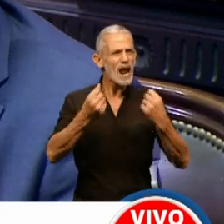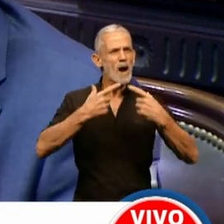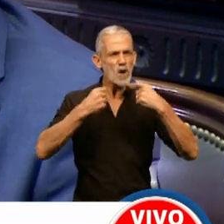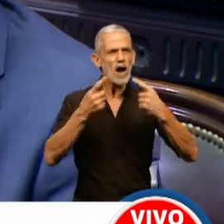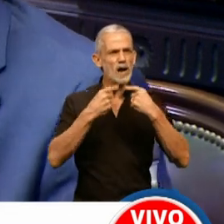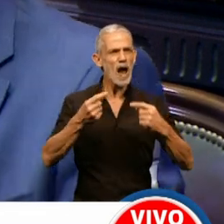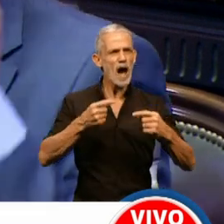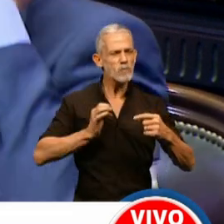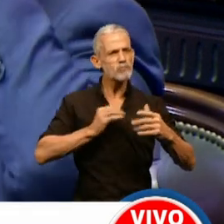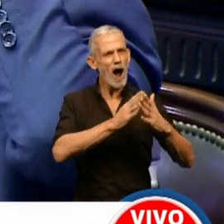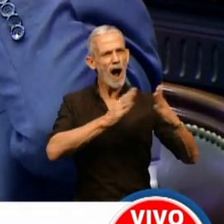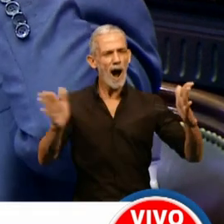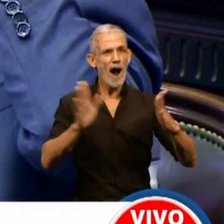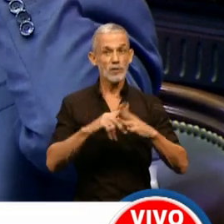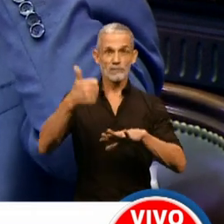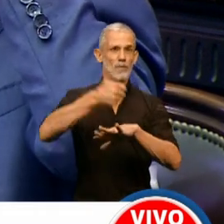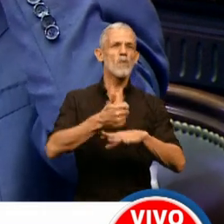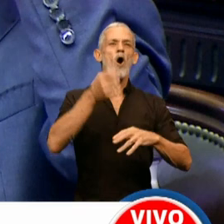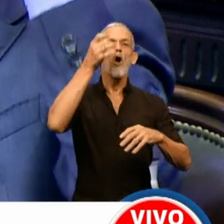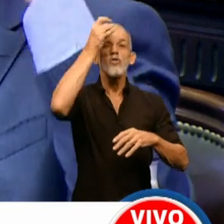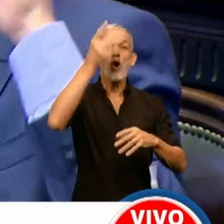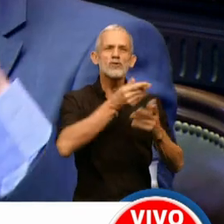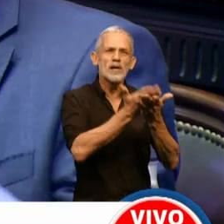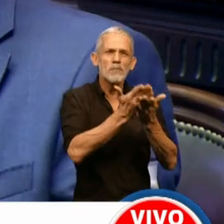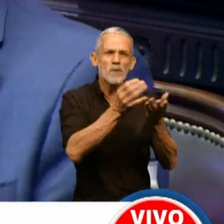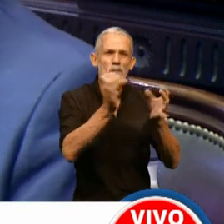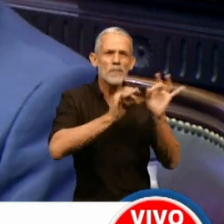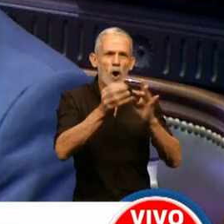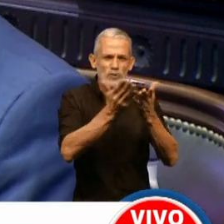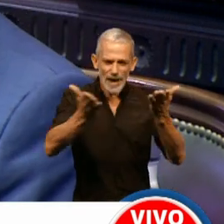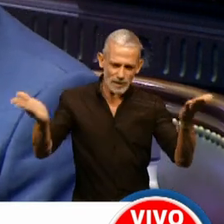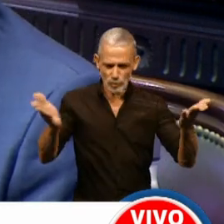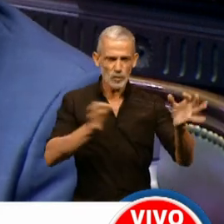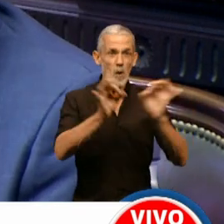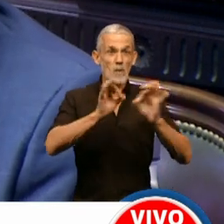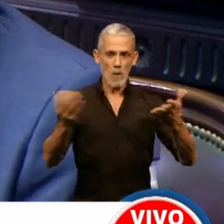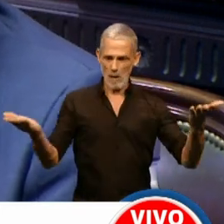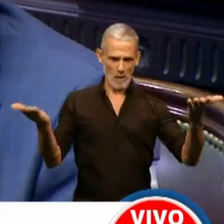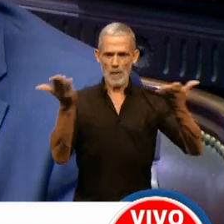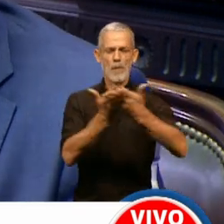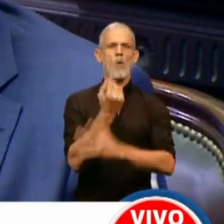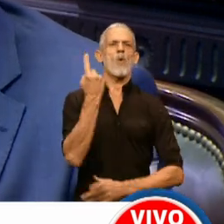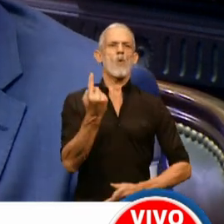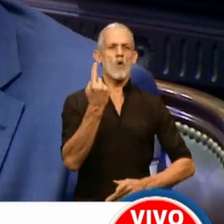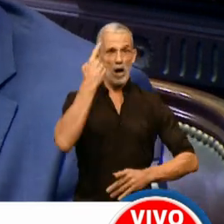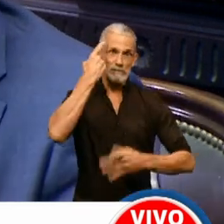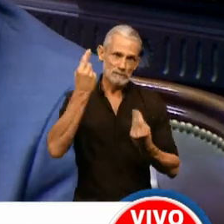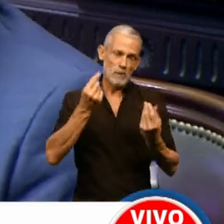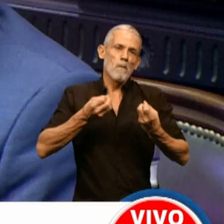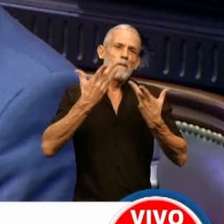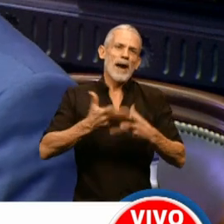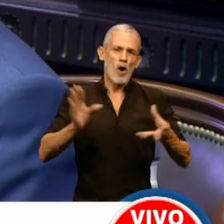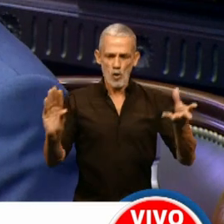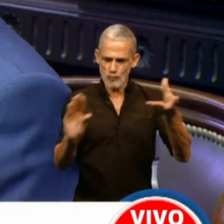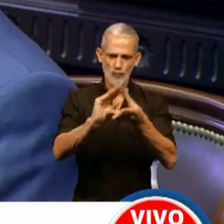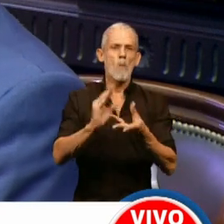largo de este tiempo que se han presentado 12 proyectos y lo hemos unificado en uno que entendemos que es el mejor que entendemos